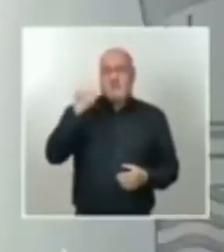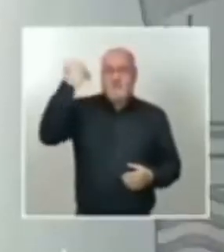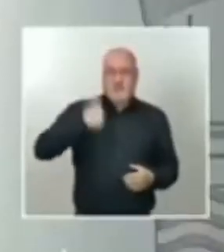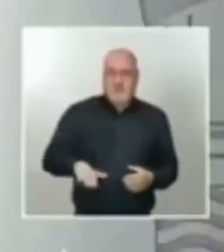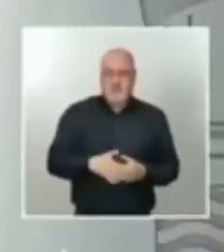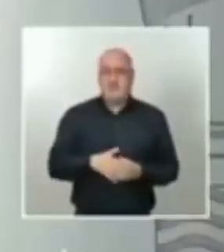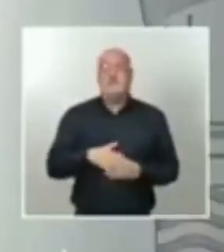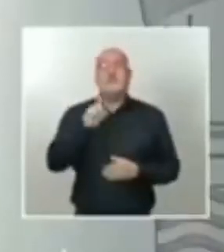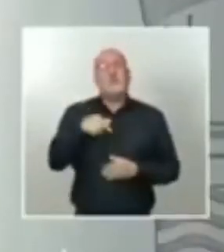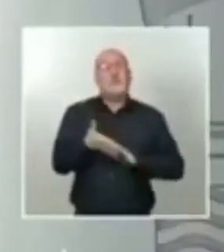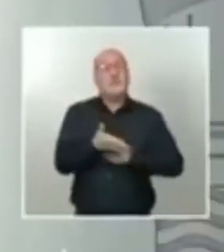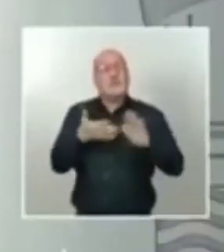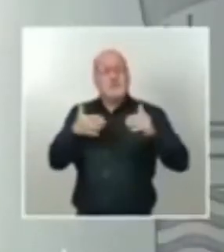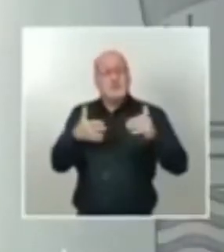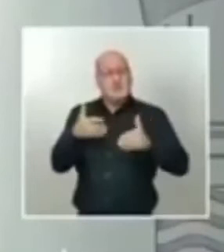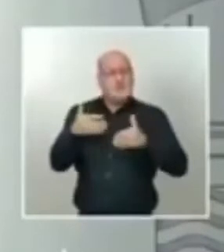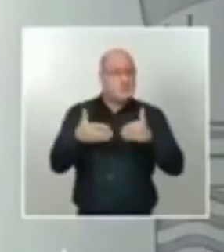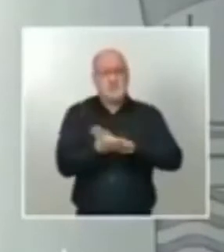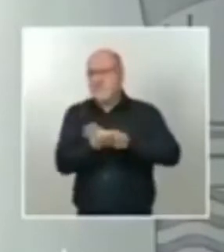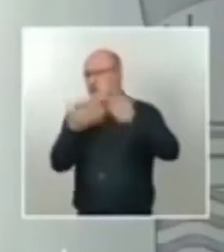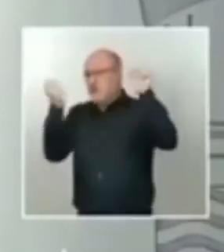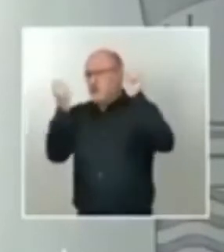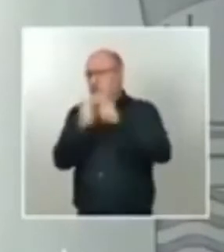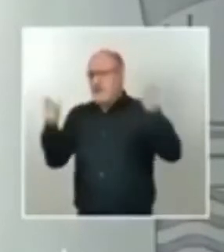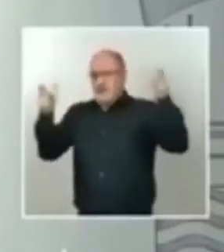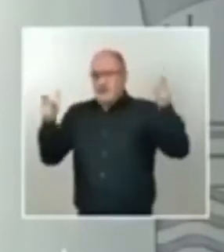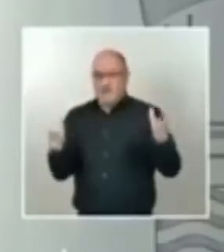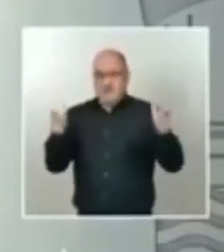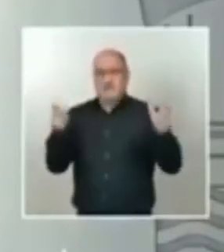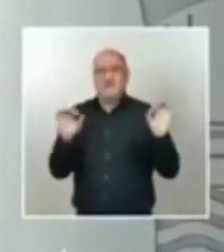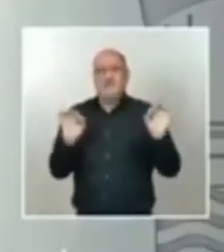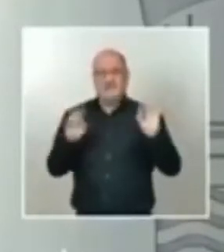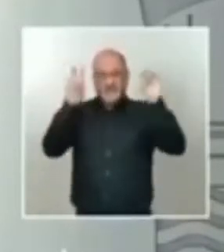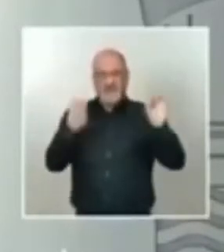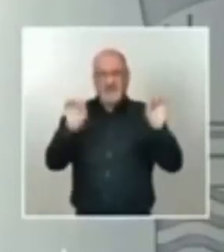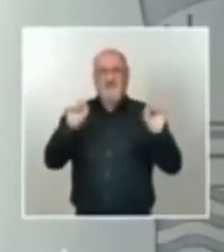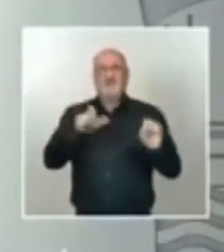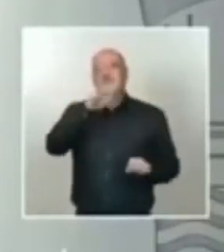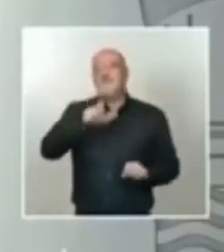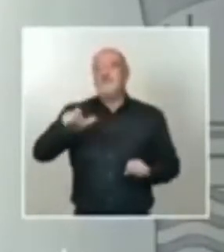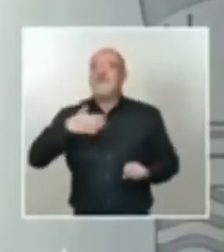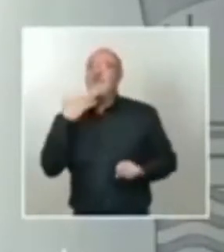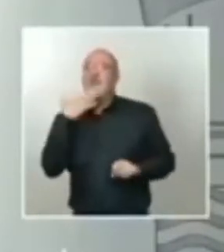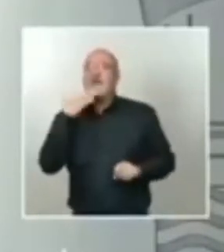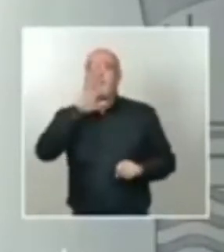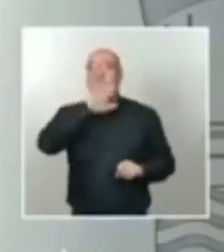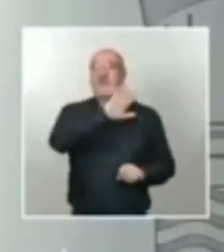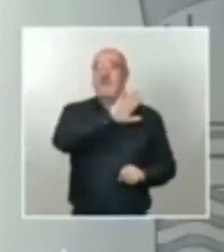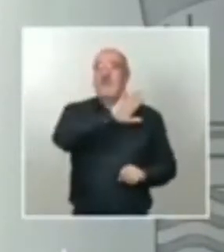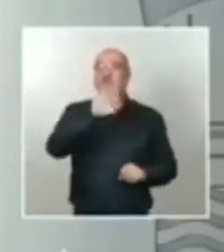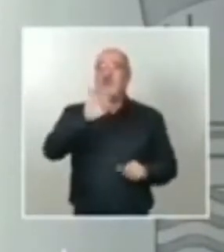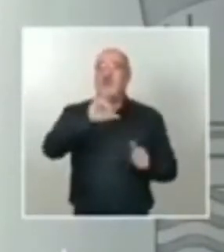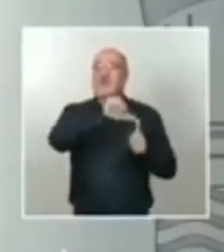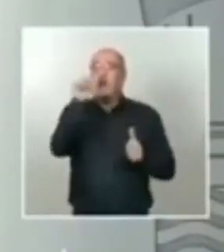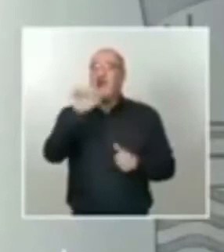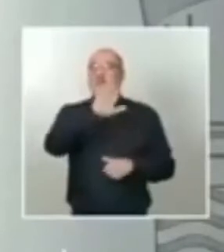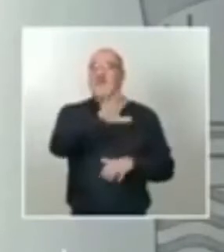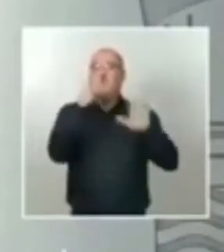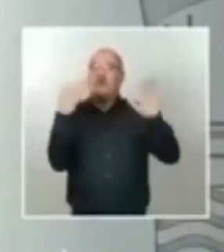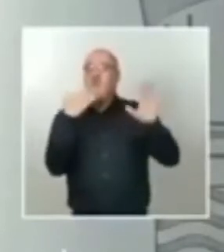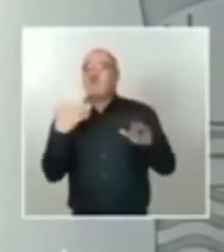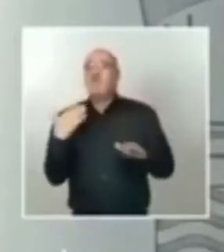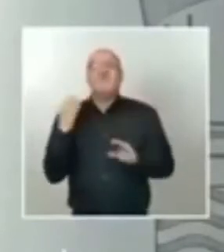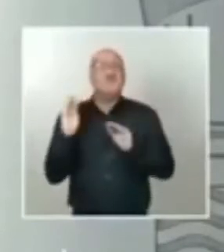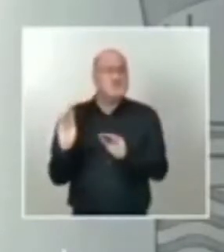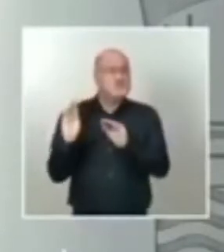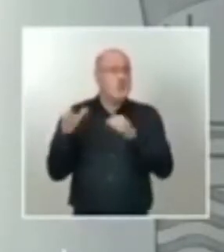rápidamente, como un tiro, como me gusta decir, en la inmunización de las personas de 50 y 59 años. Ya más de un 30% tienen al